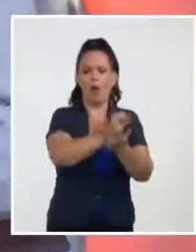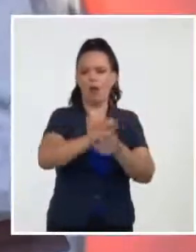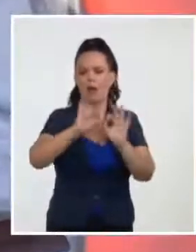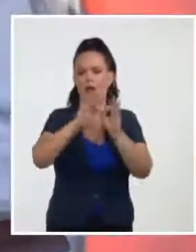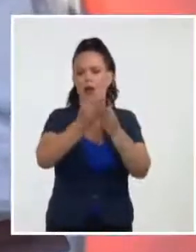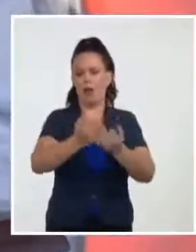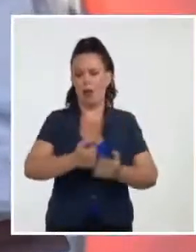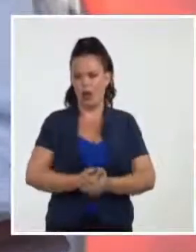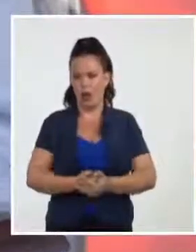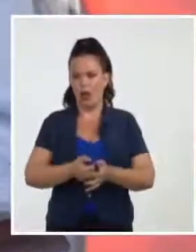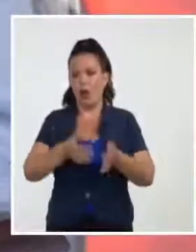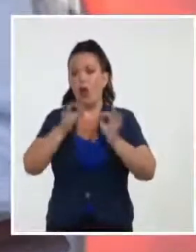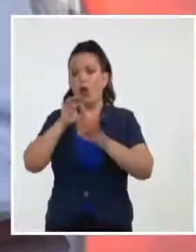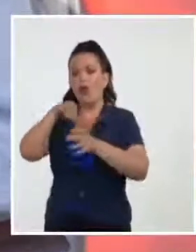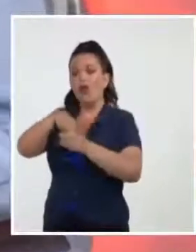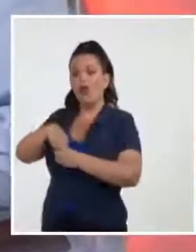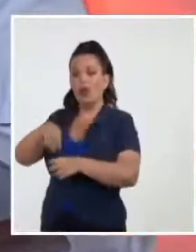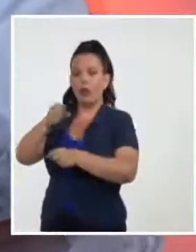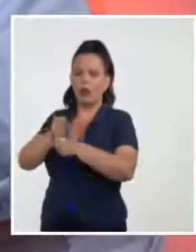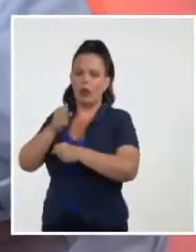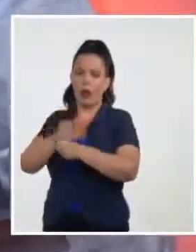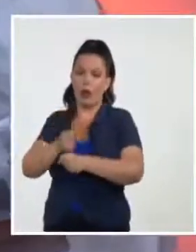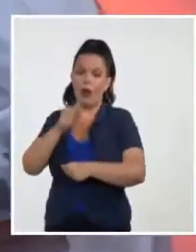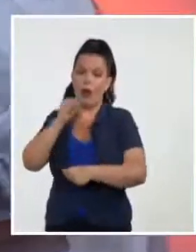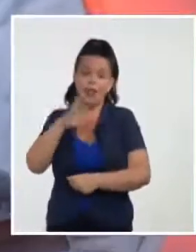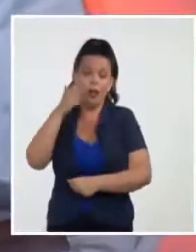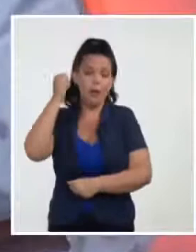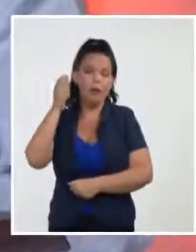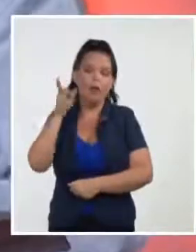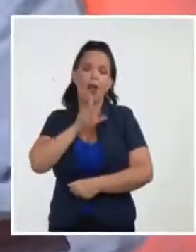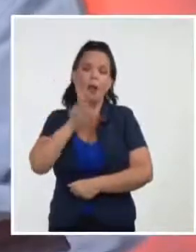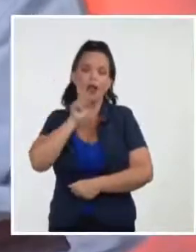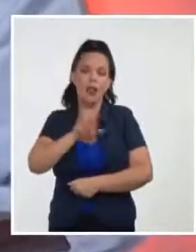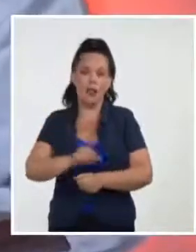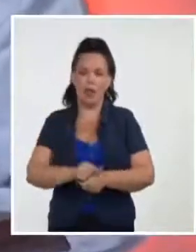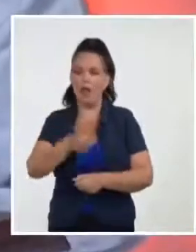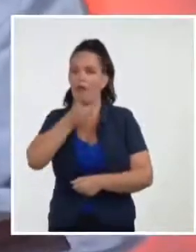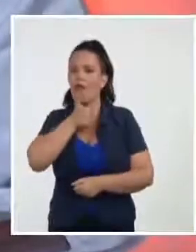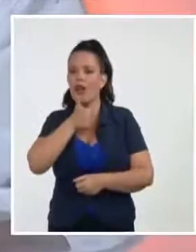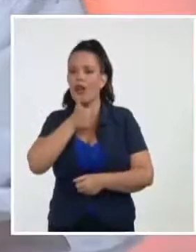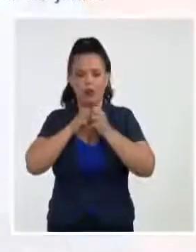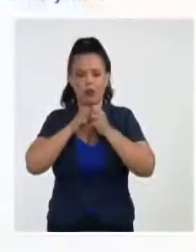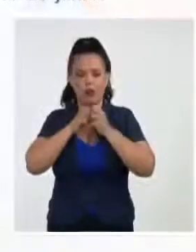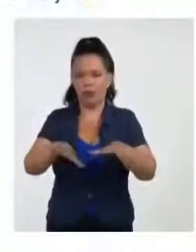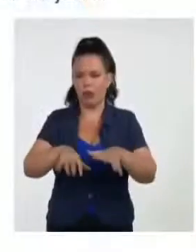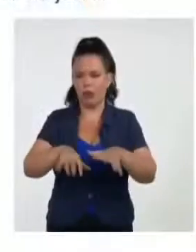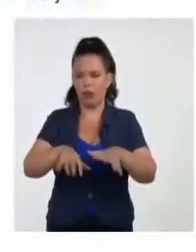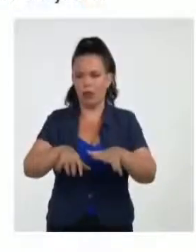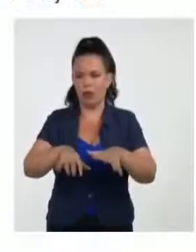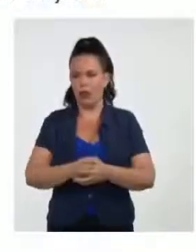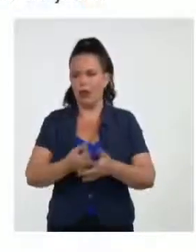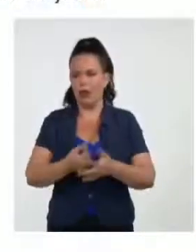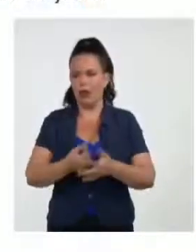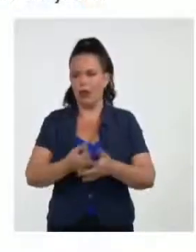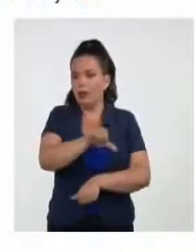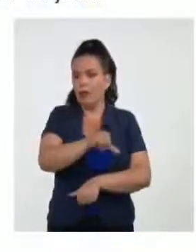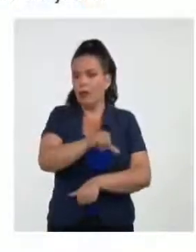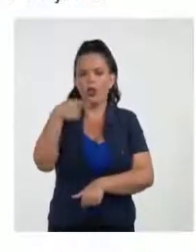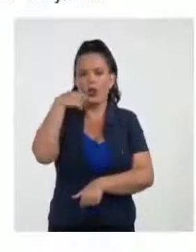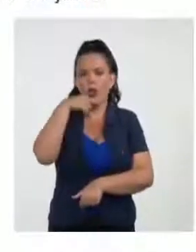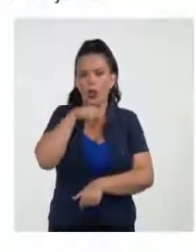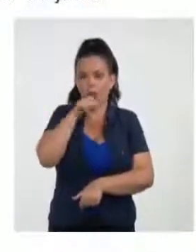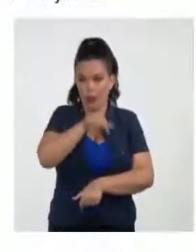es la Delta, la más contagiosa. Sin embargo, la Beta, que también notificada en Sudáfrica,